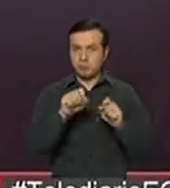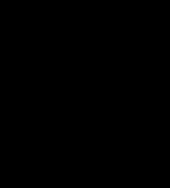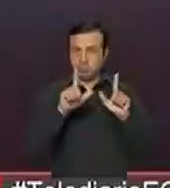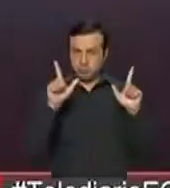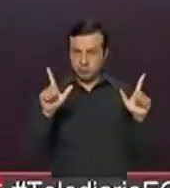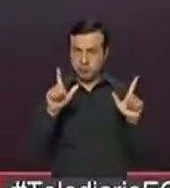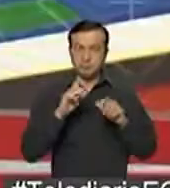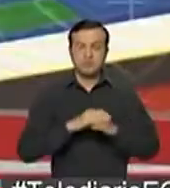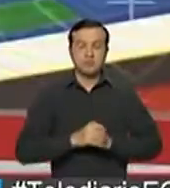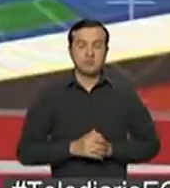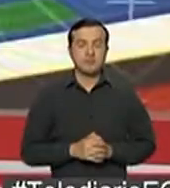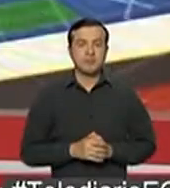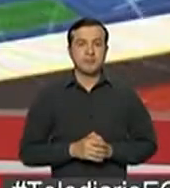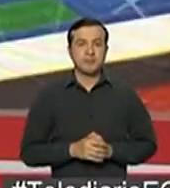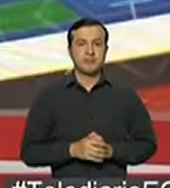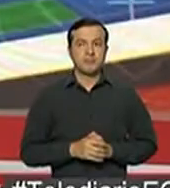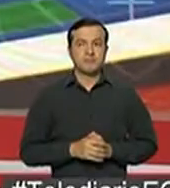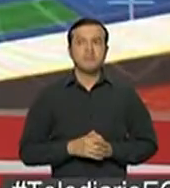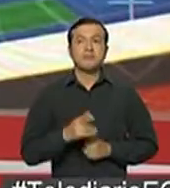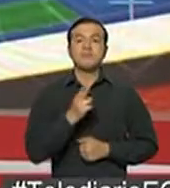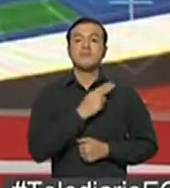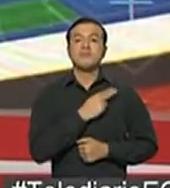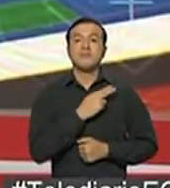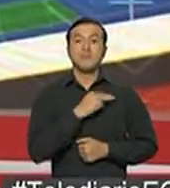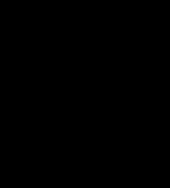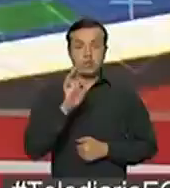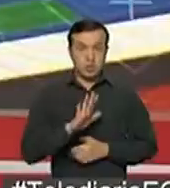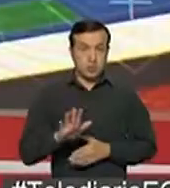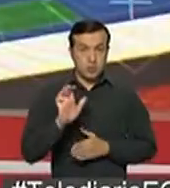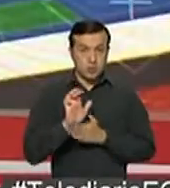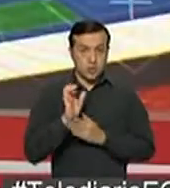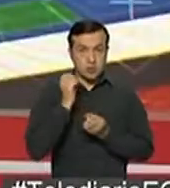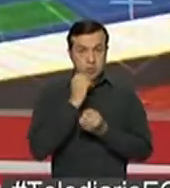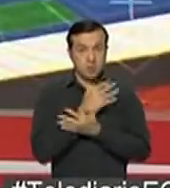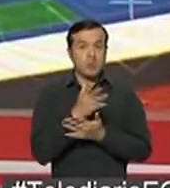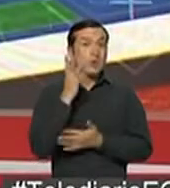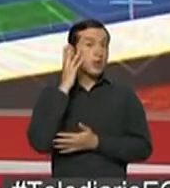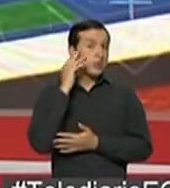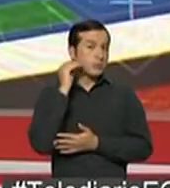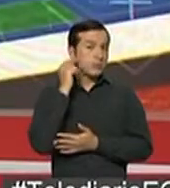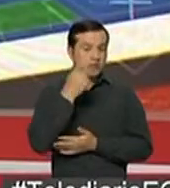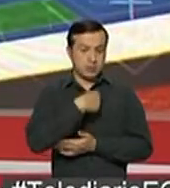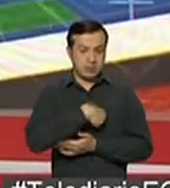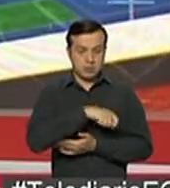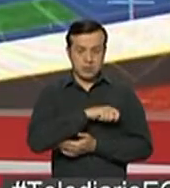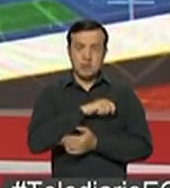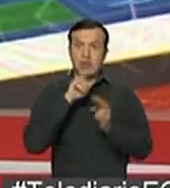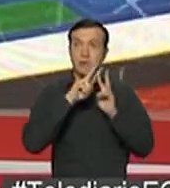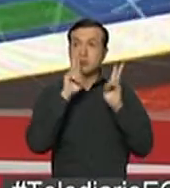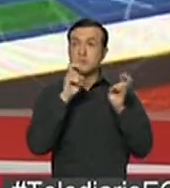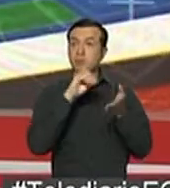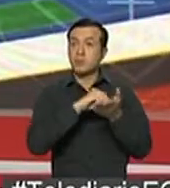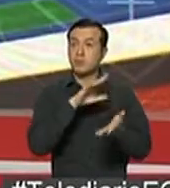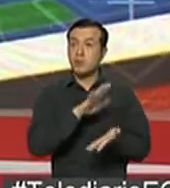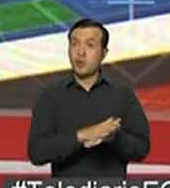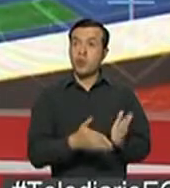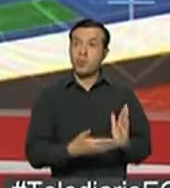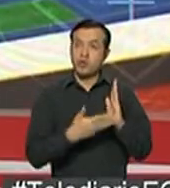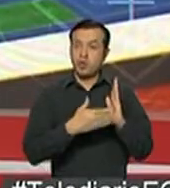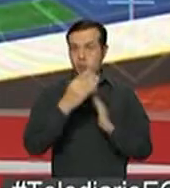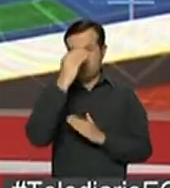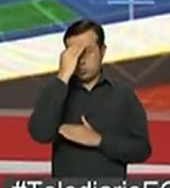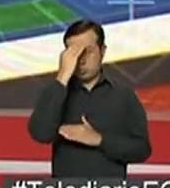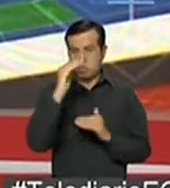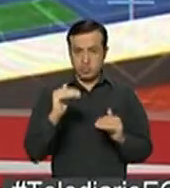Medios Públicos. Las universidades del país conocen la experiencia de España sobre la implementación del modelo de